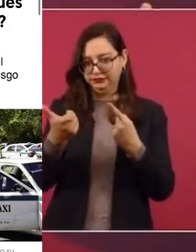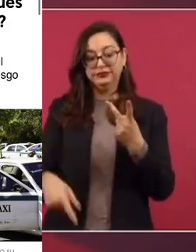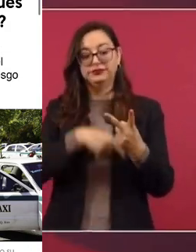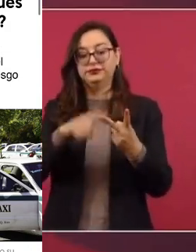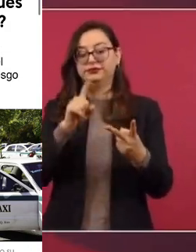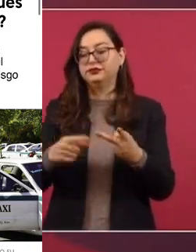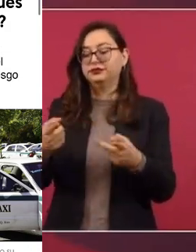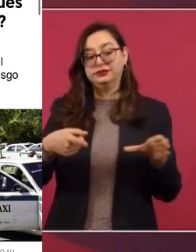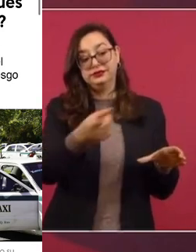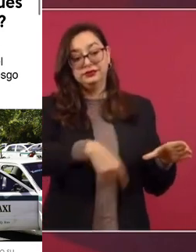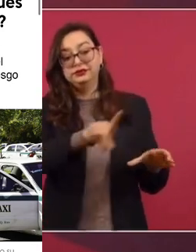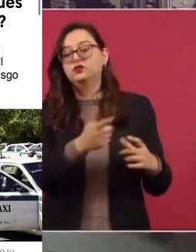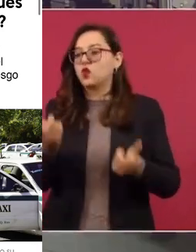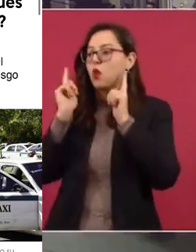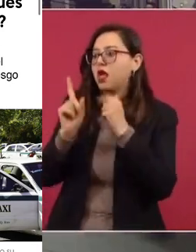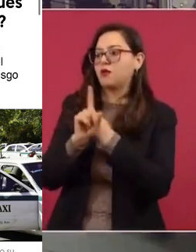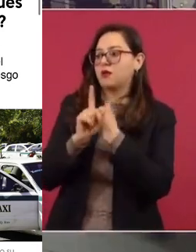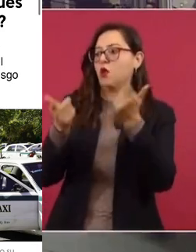todo el tiempo.